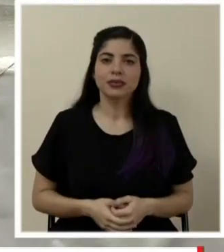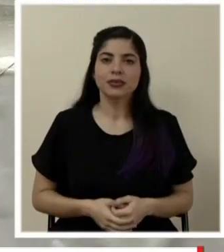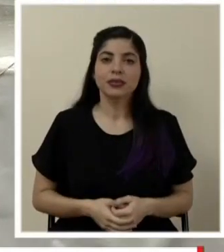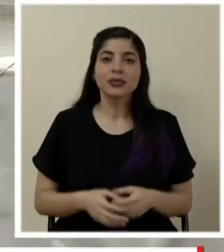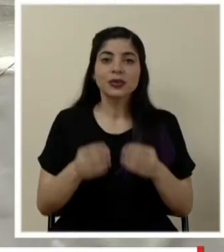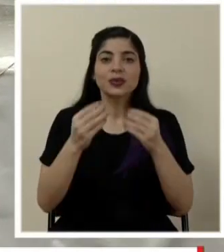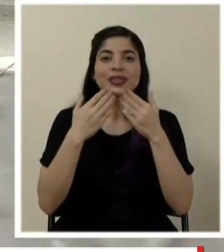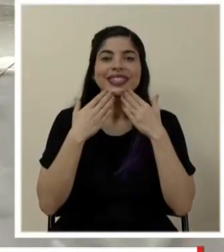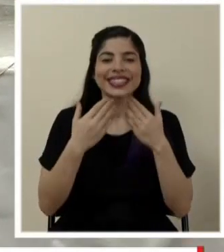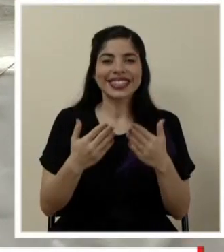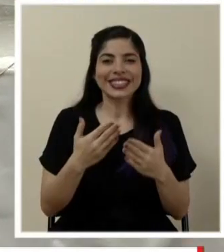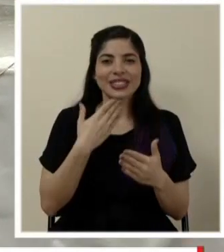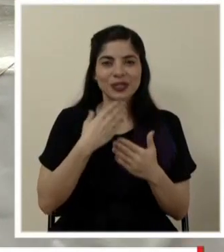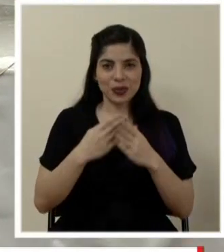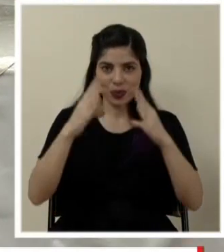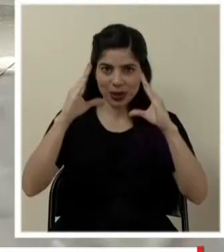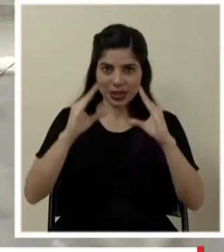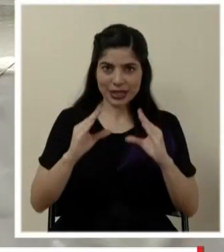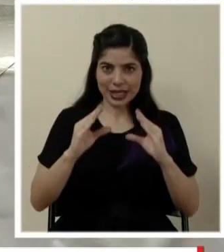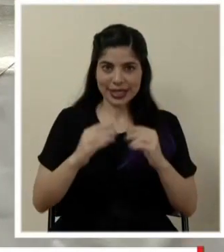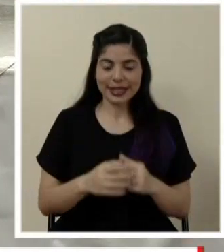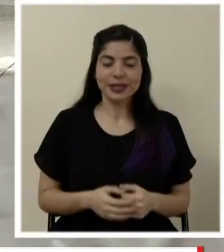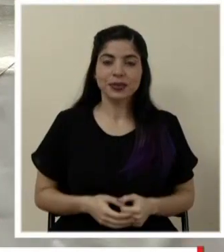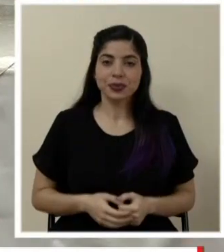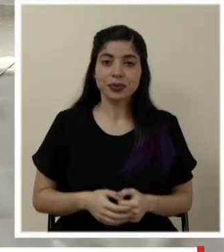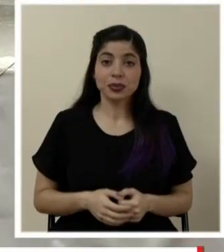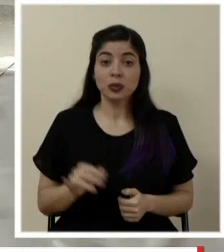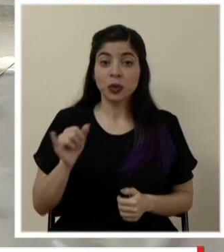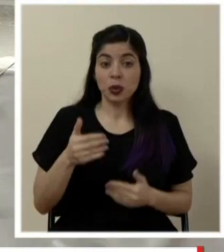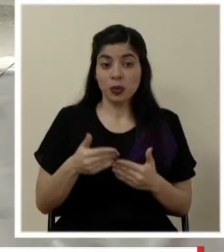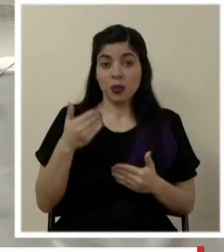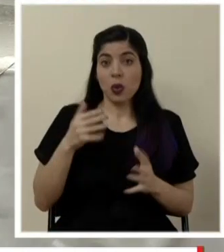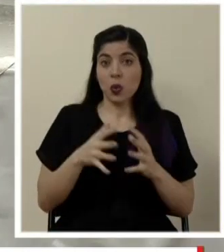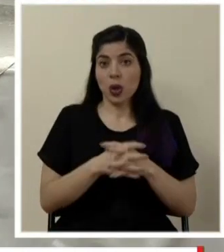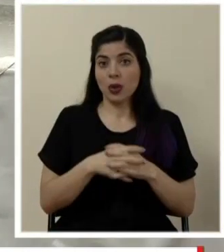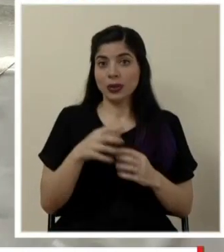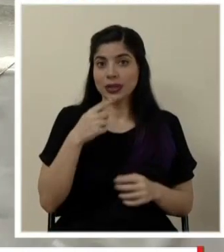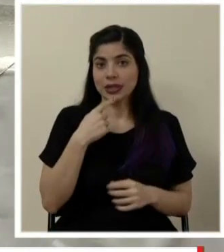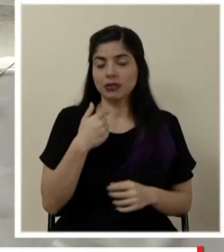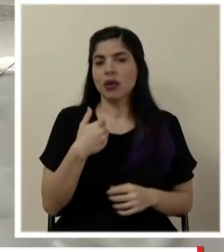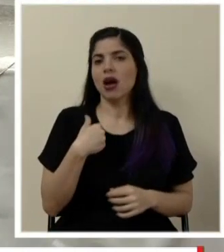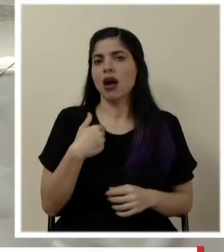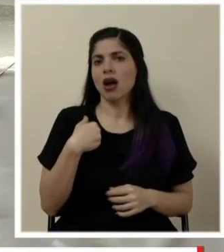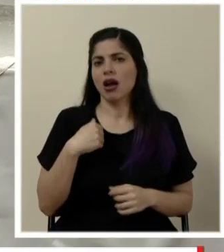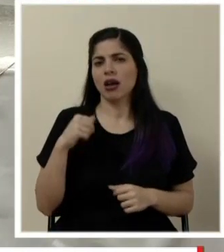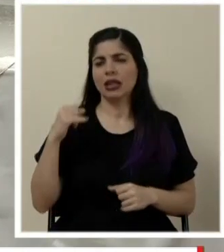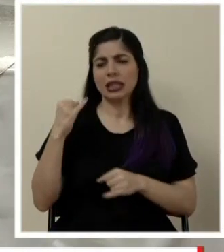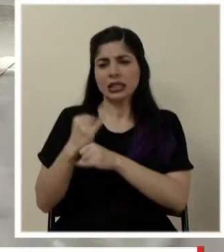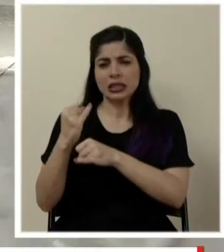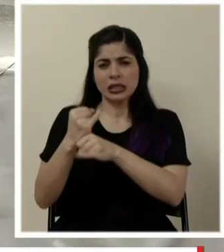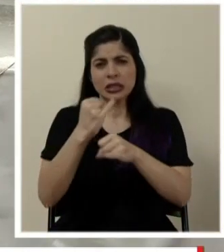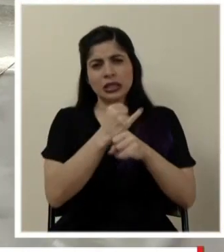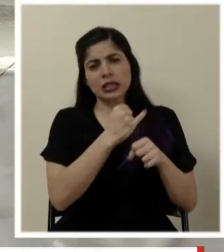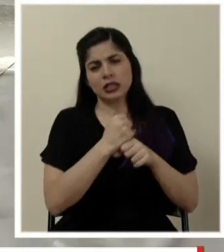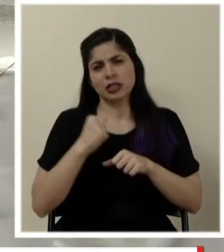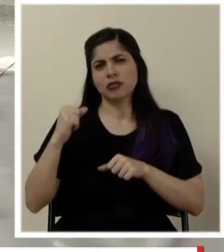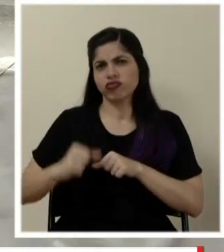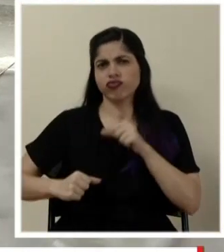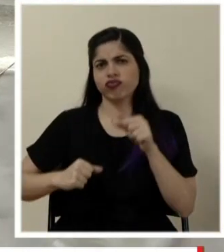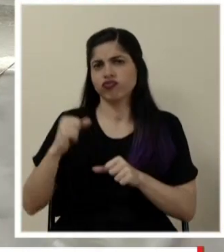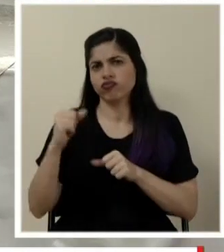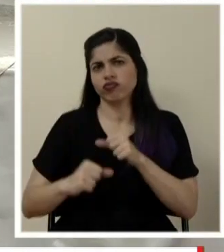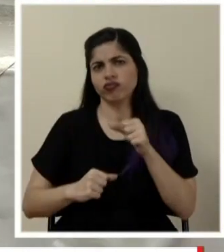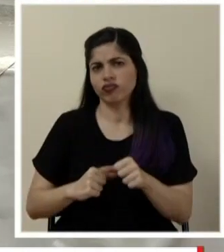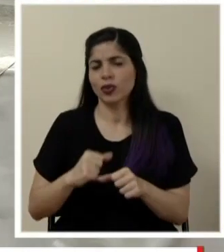Muchísimas gracias, muy buenas tardes. Como mencionaba don Juan Luis, hay un esfuerzo interinstitucional, no solamente desde